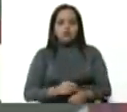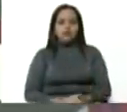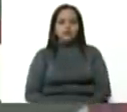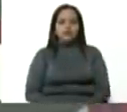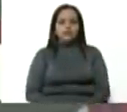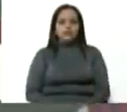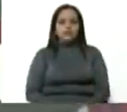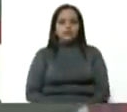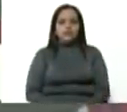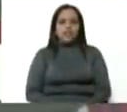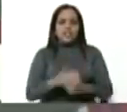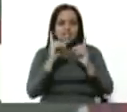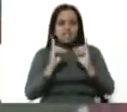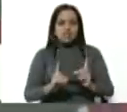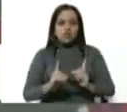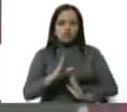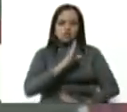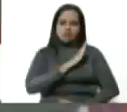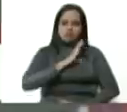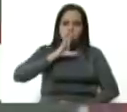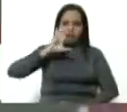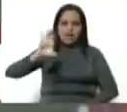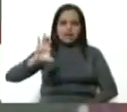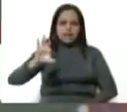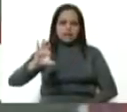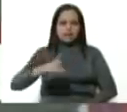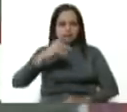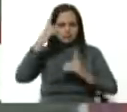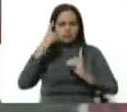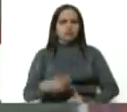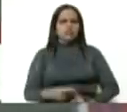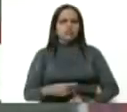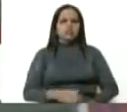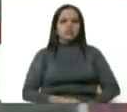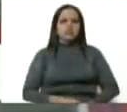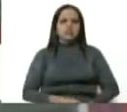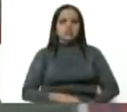Una decisión soberana, digna, dura.